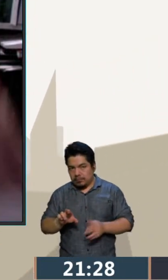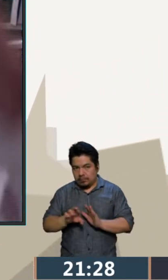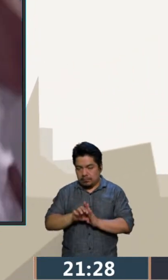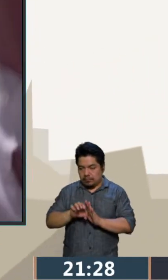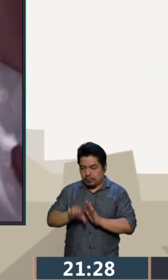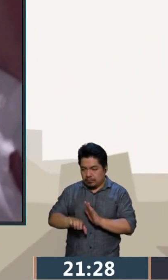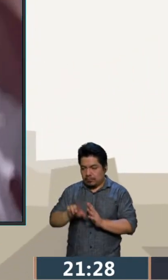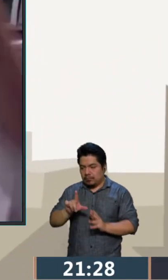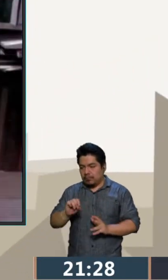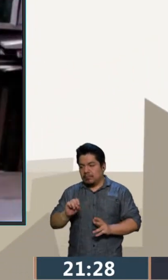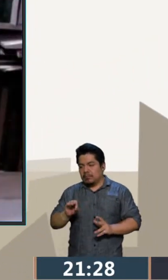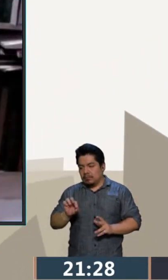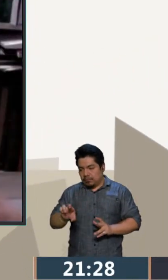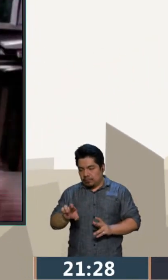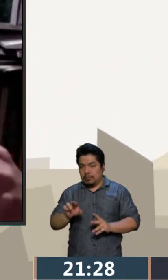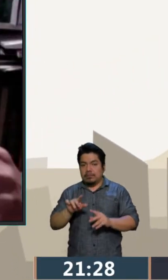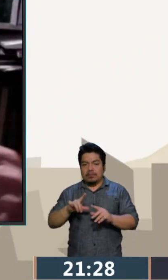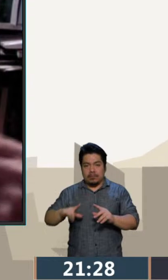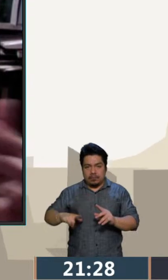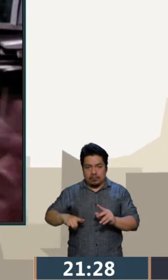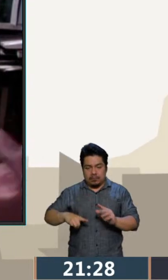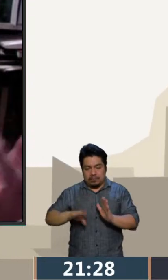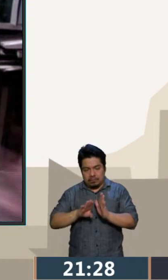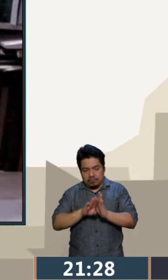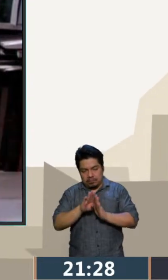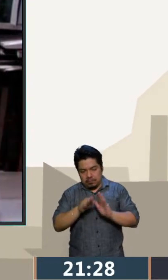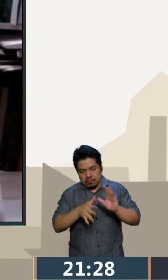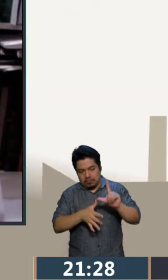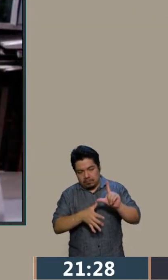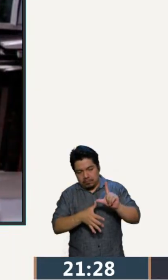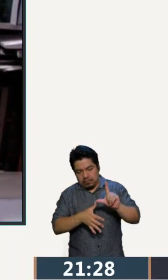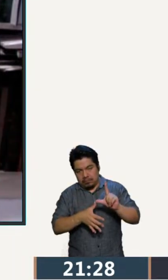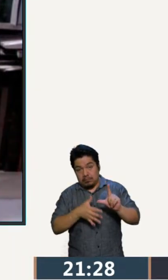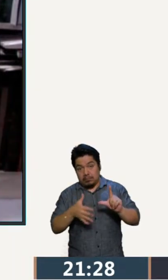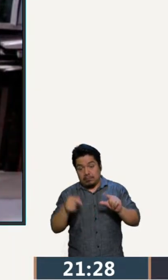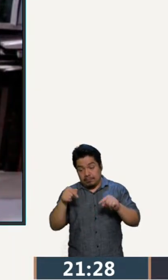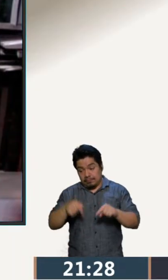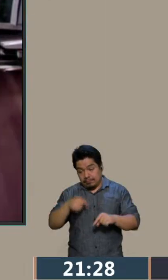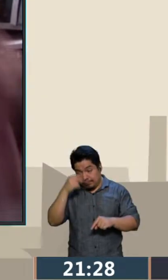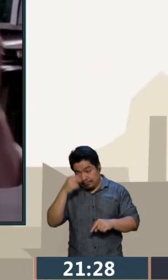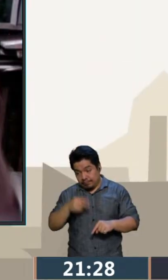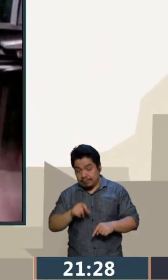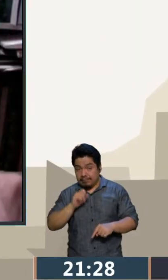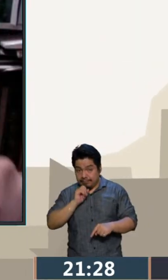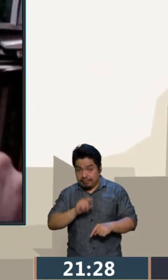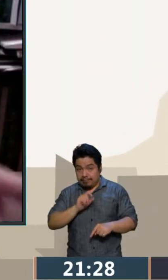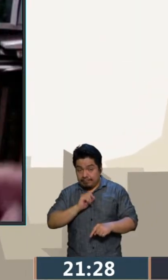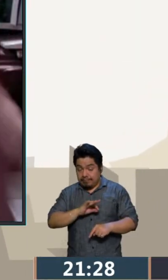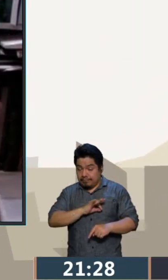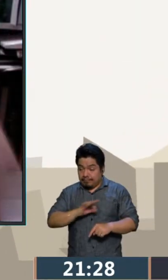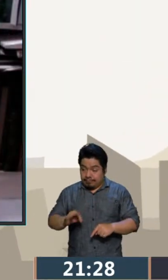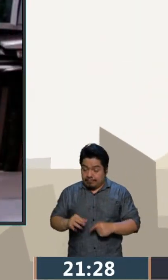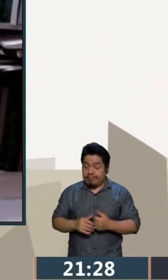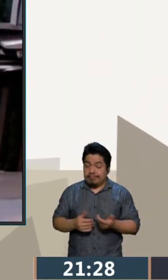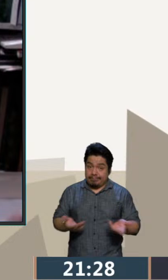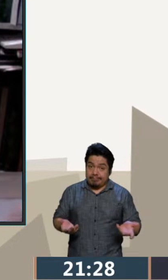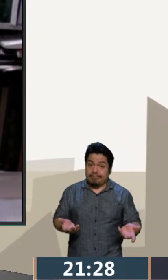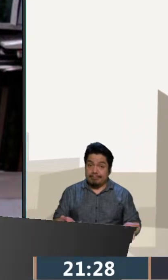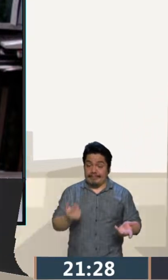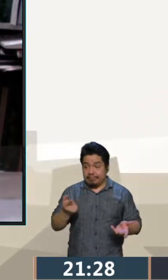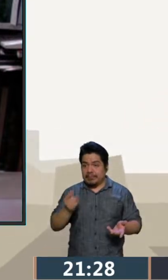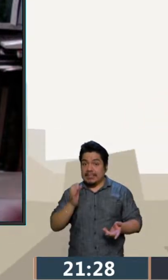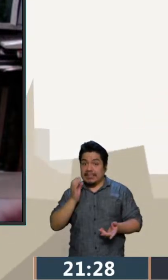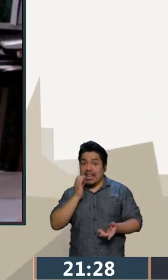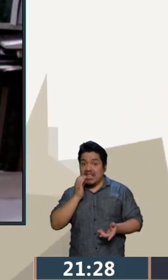han hecho lawfare contra todos los gobiernos progresistas de América Latina, ¿qué nos hace pensar que no lo van a hacer acá? Y esto que estamos viendo, esta cena,